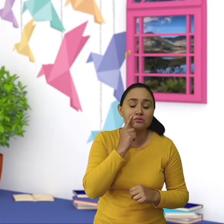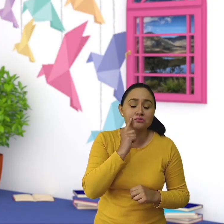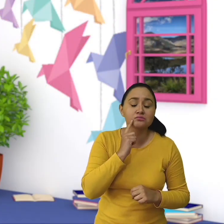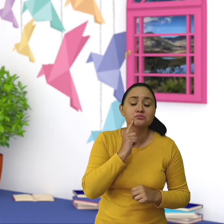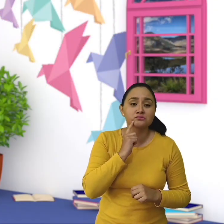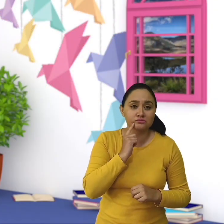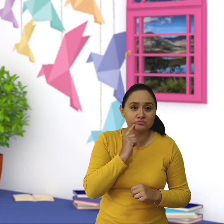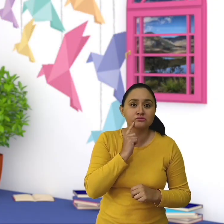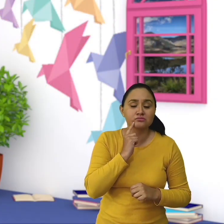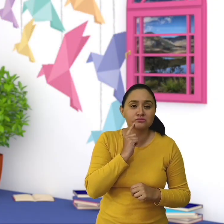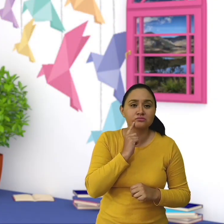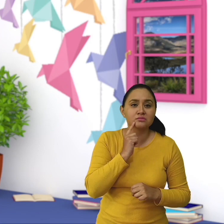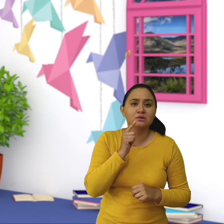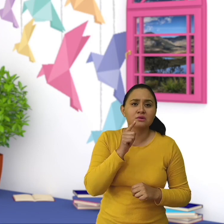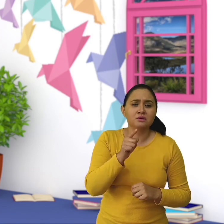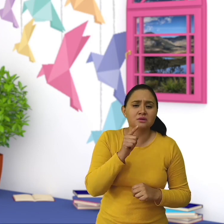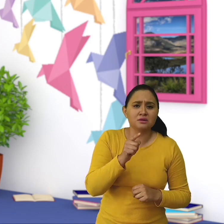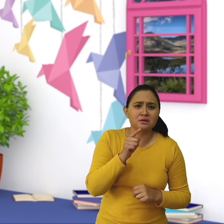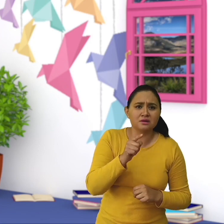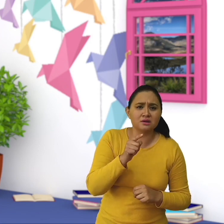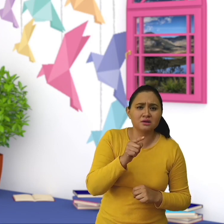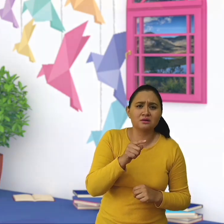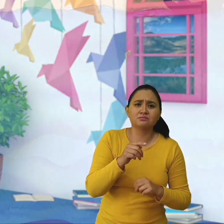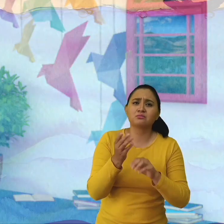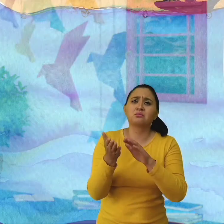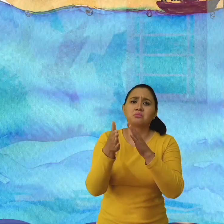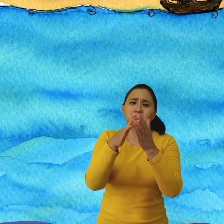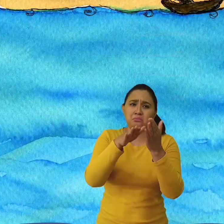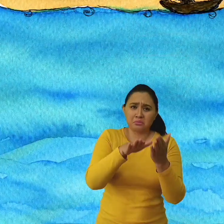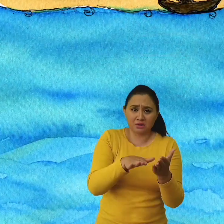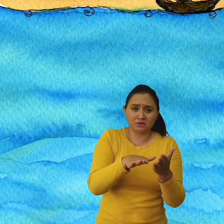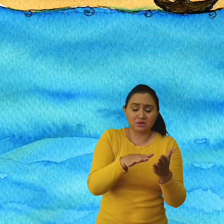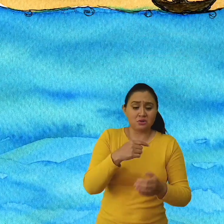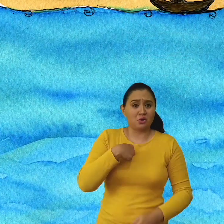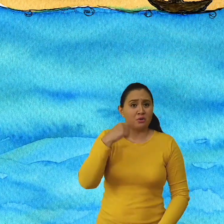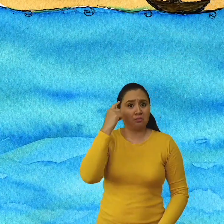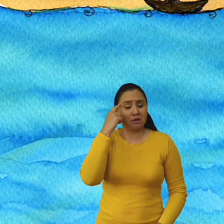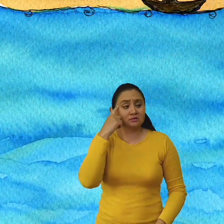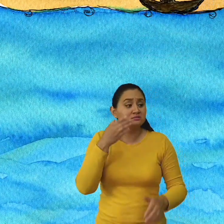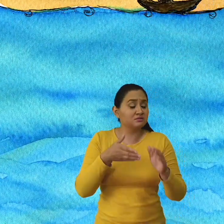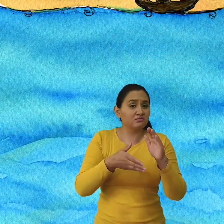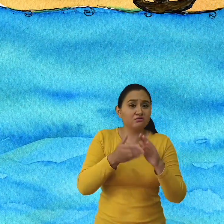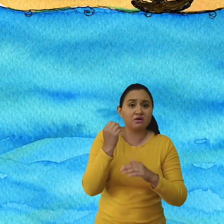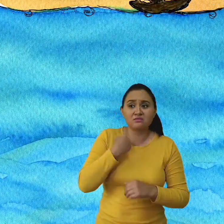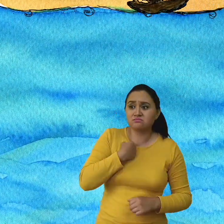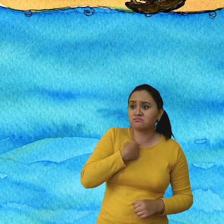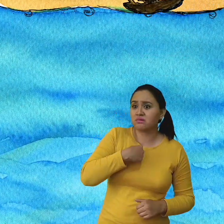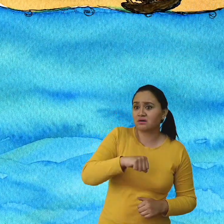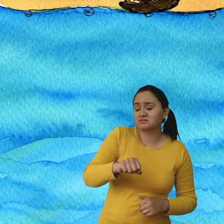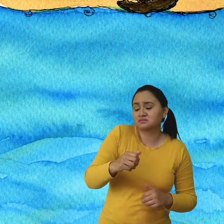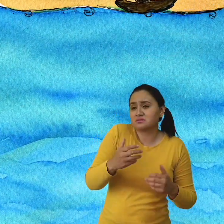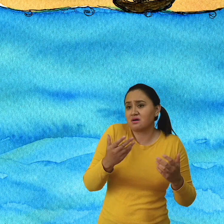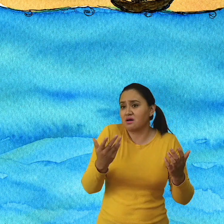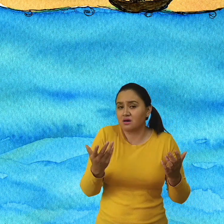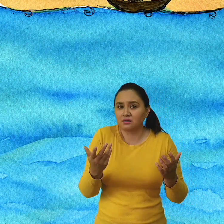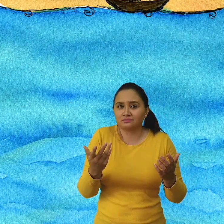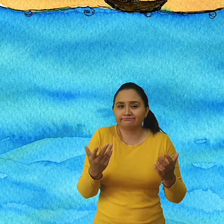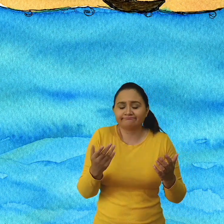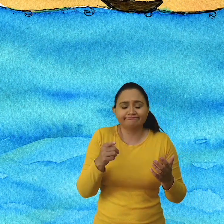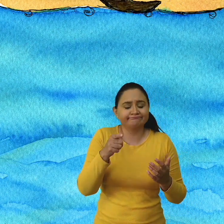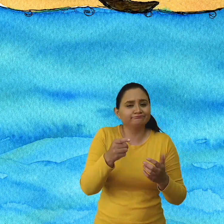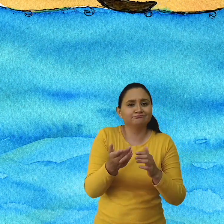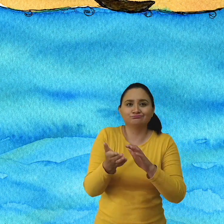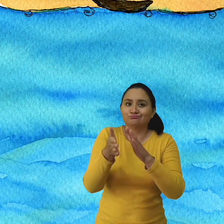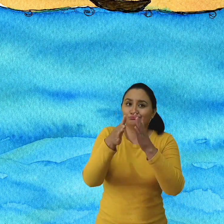y complicado viaje, yo pensaba, pero nunca regresó. Luego me enteré por los caracoles